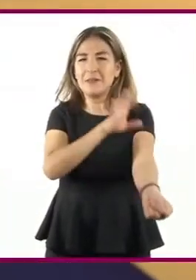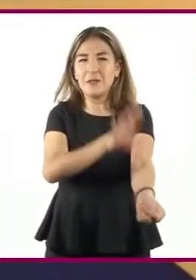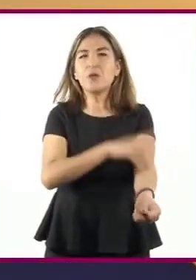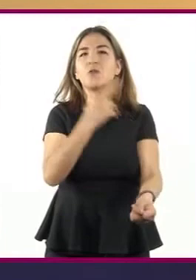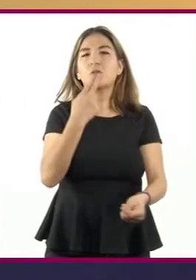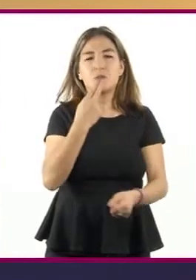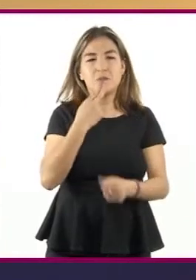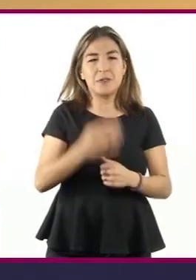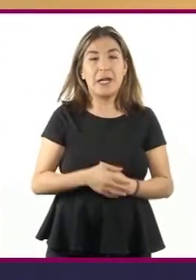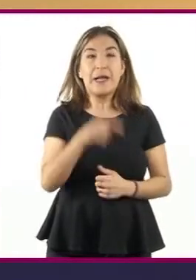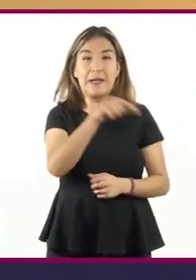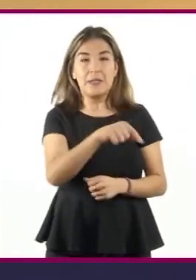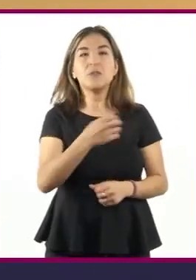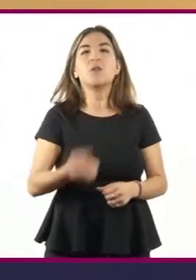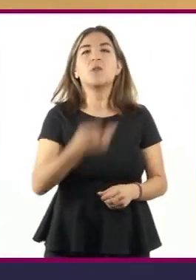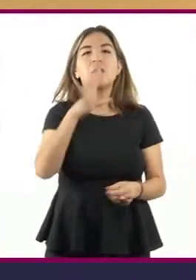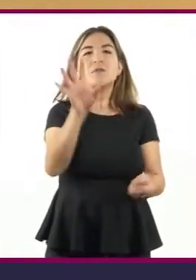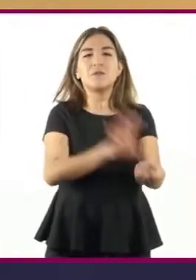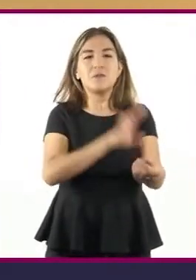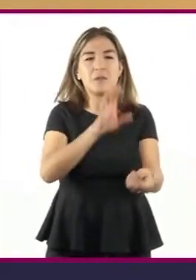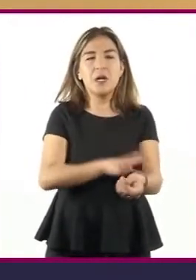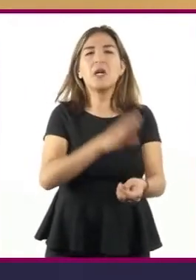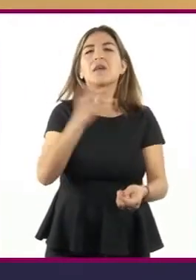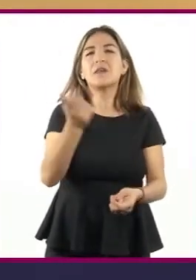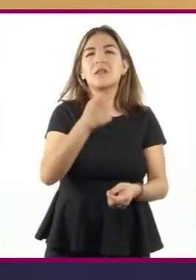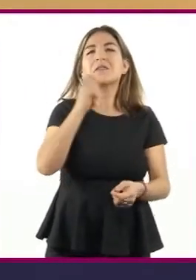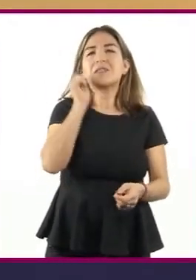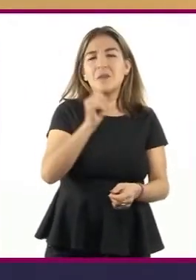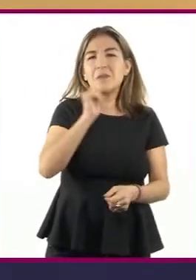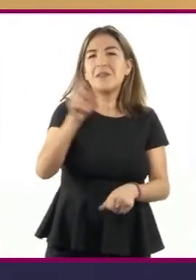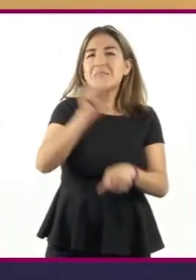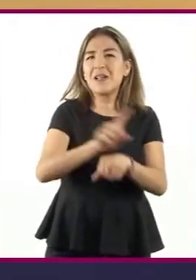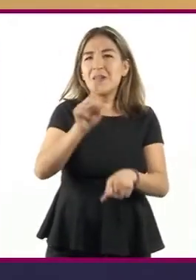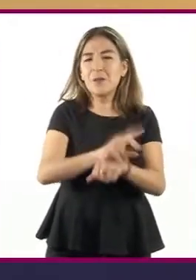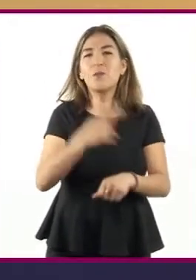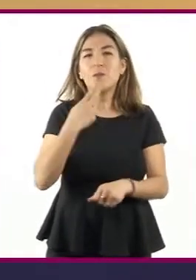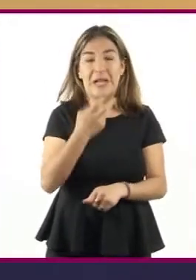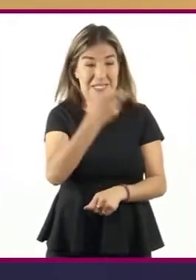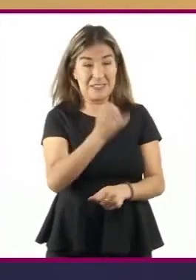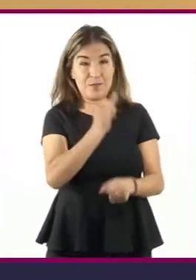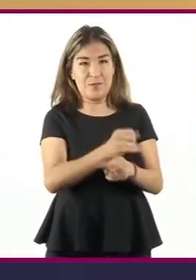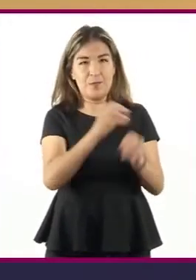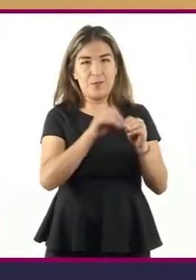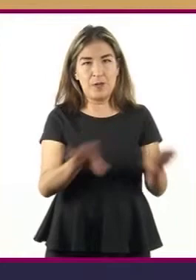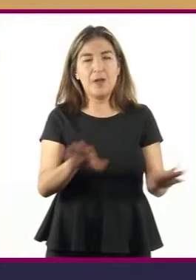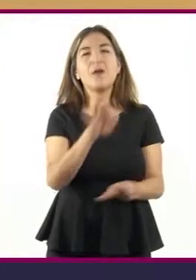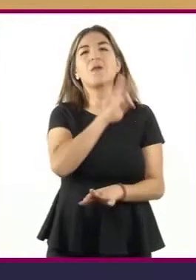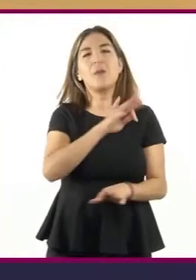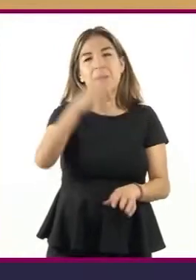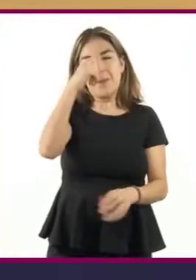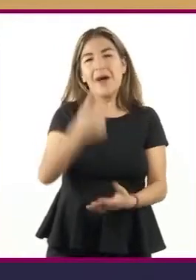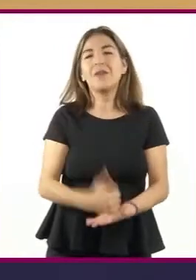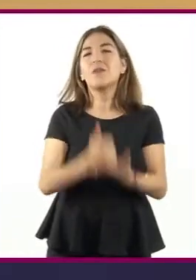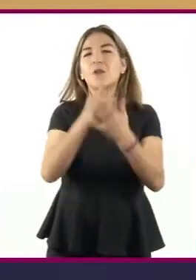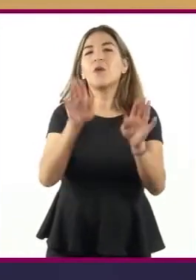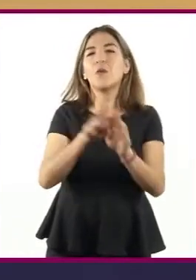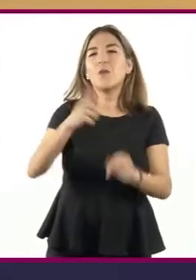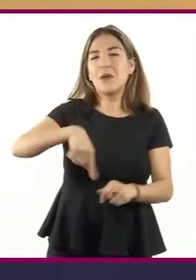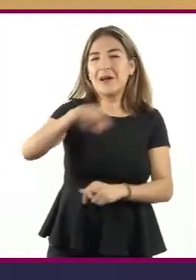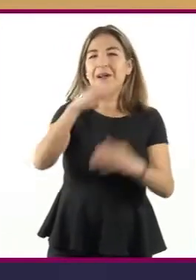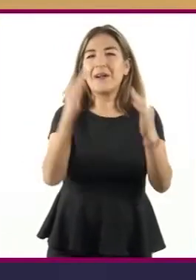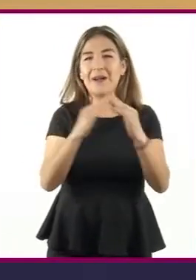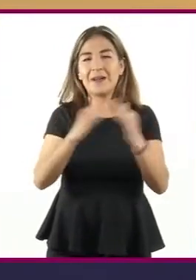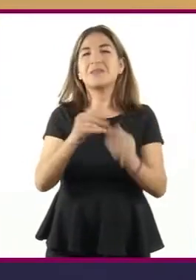sabremos cuánta energía eléctrica consumimos y con esta información podemos idear estrategias en casa para hacer